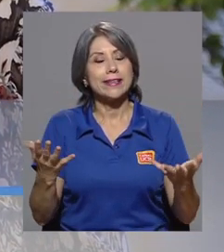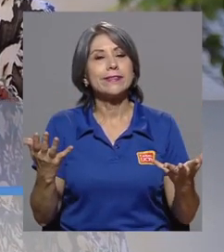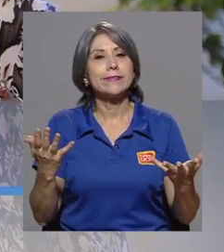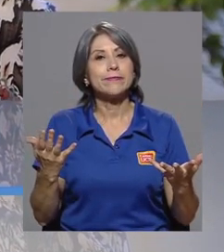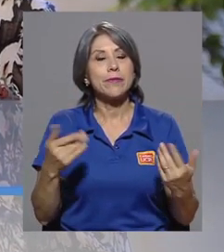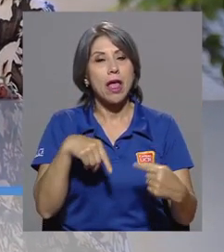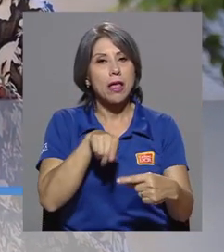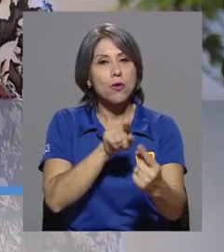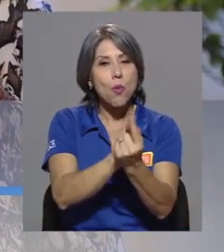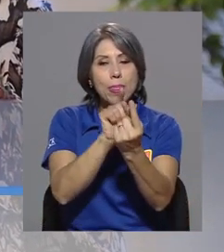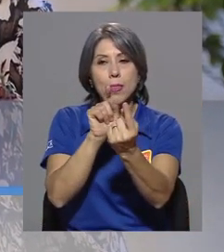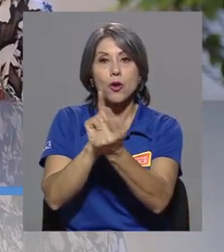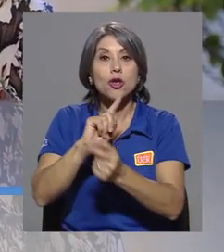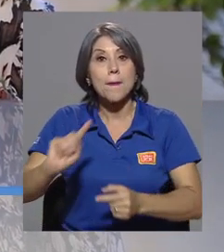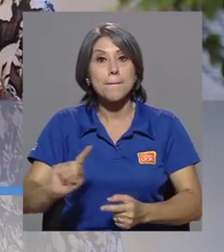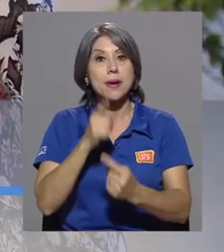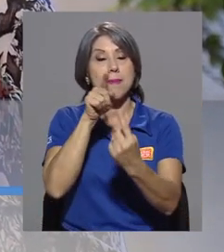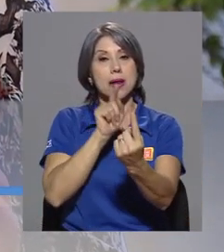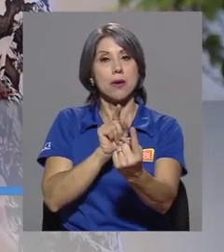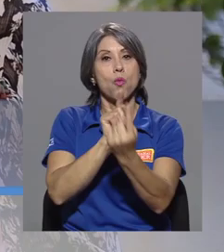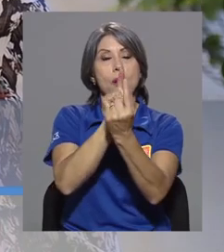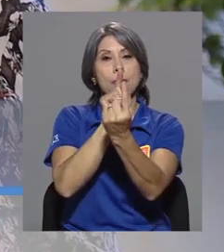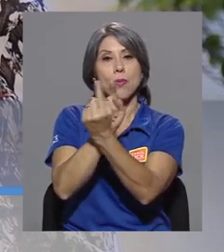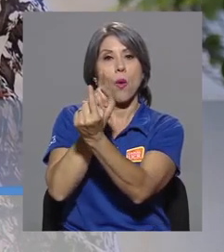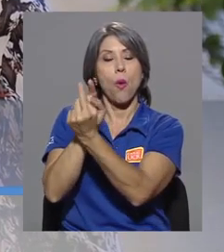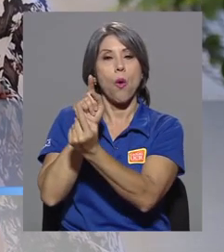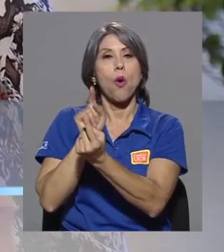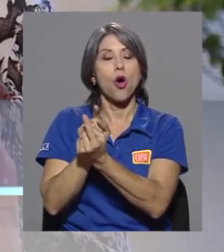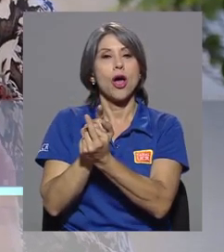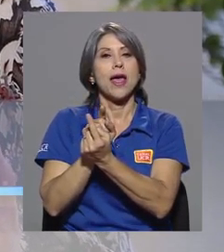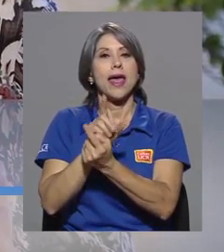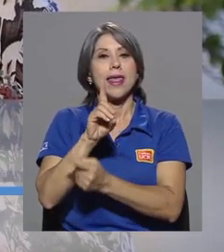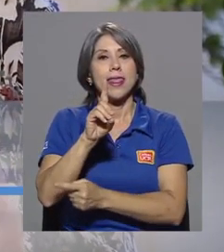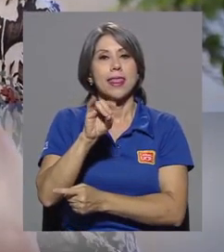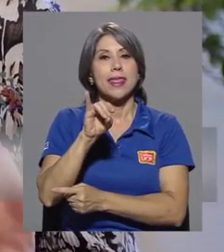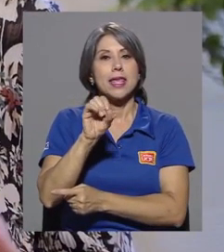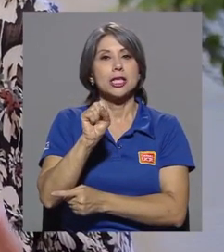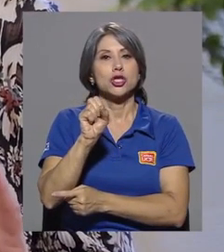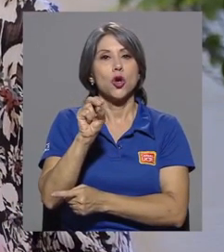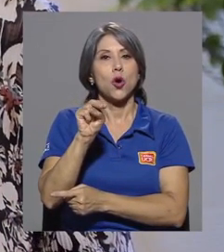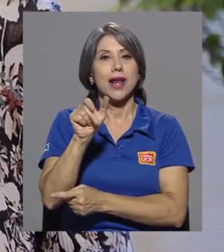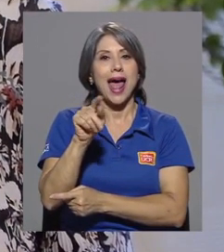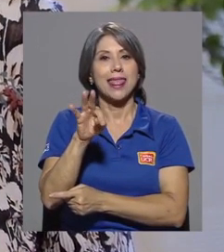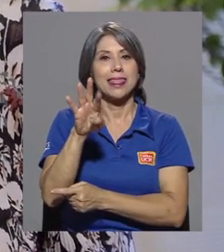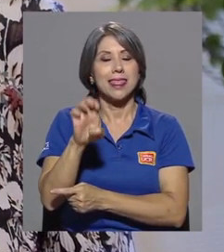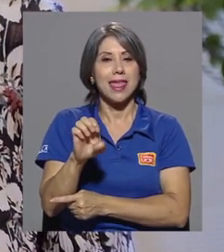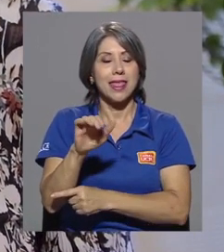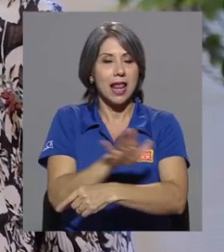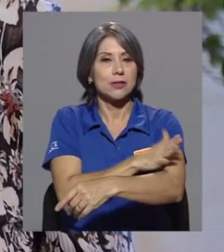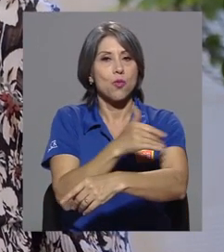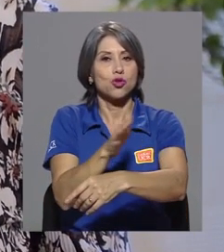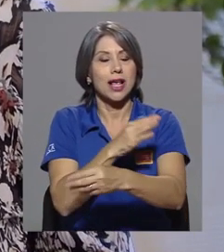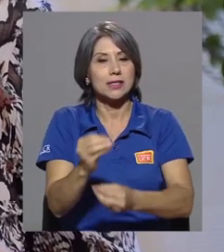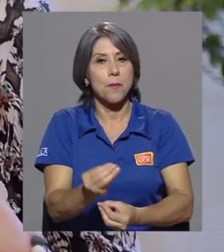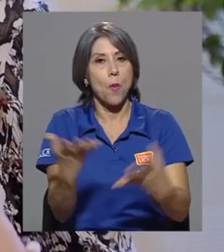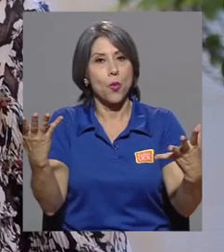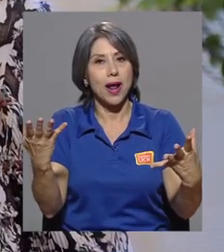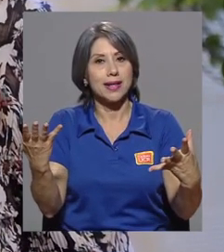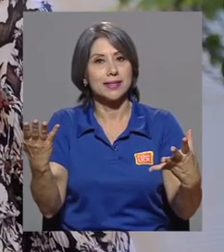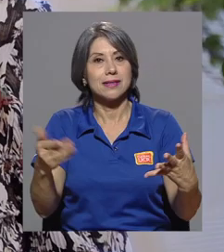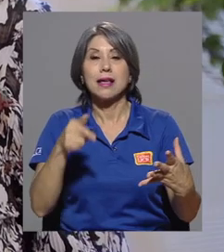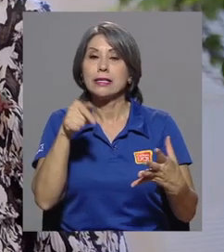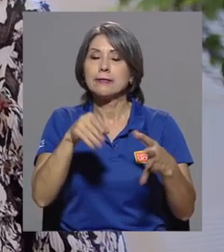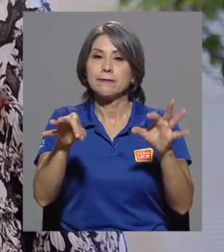los encuentros, el primer encuentro de disonante de las músicas populares. Y aquí es